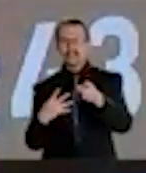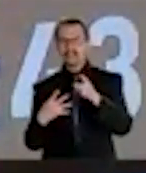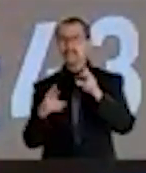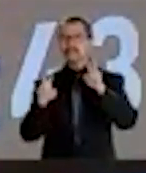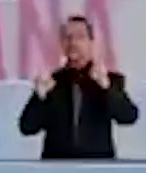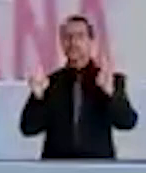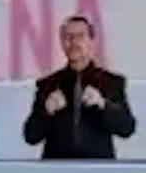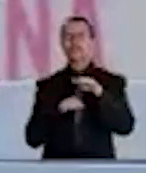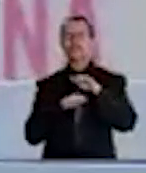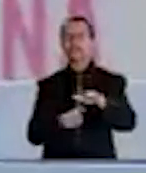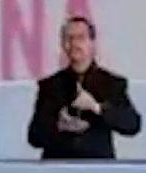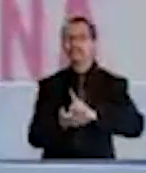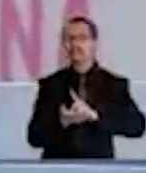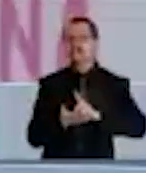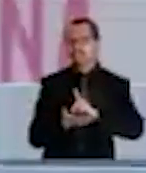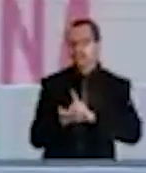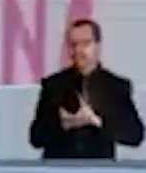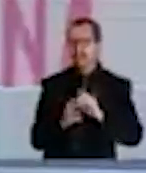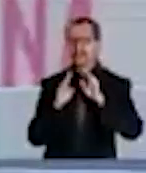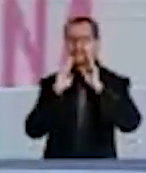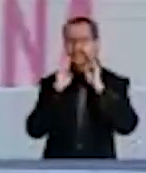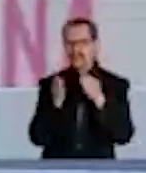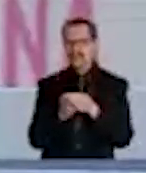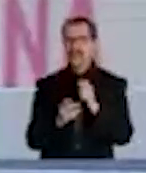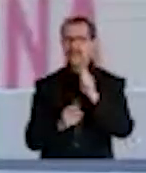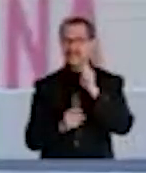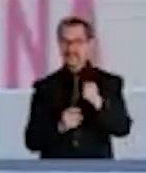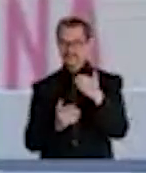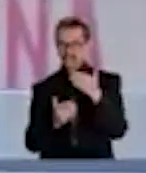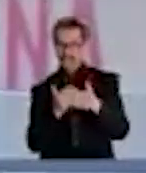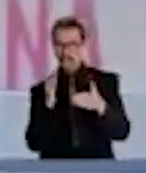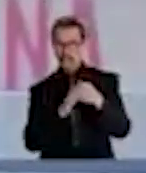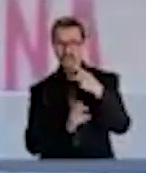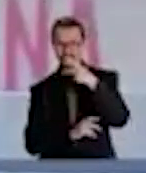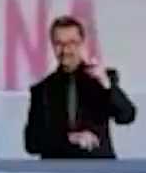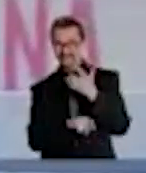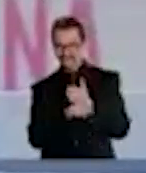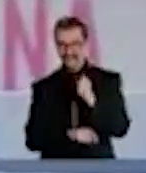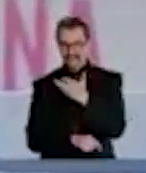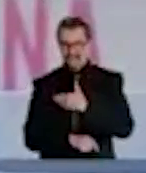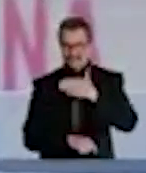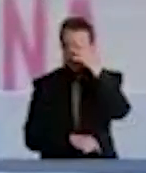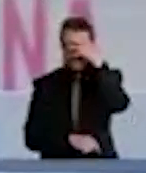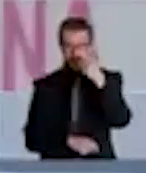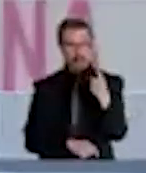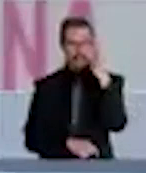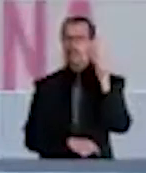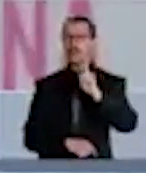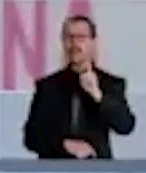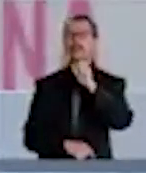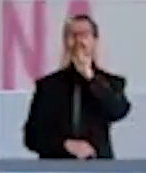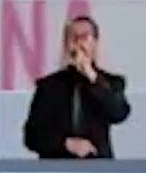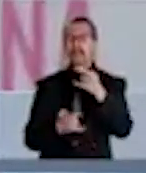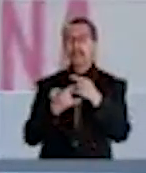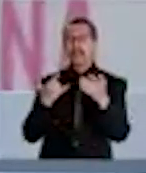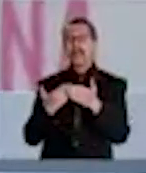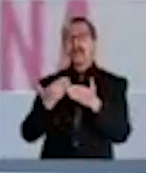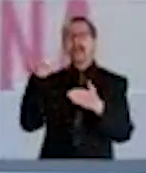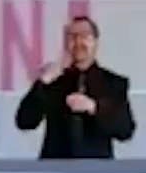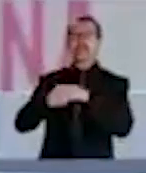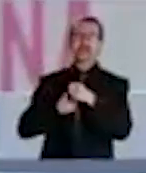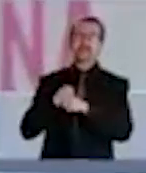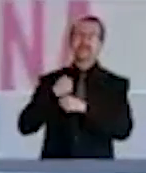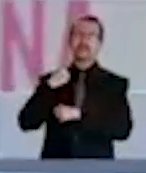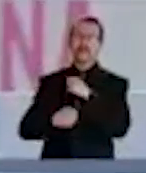carteles el gobierno eeuu nada más el que encabeza hoy el presidente de trump históricamente ha sido así siempre le ha exigido a méxico